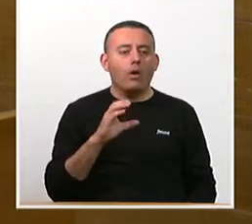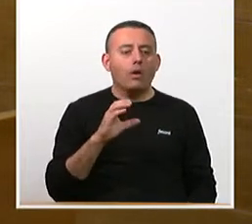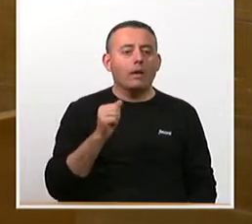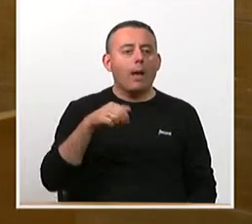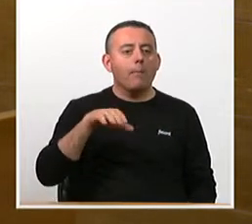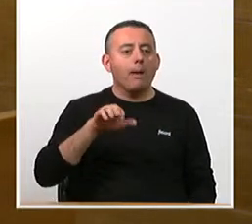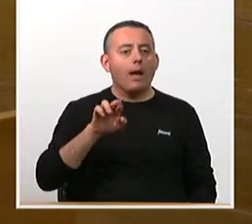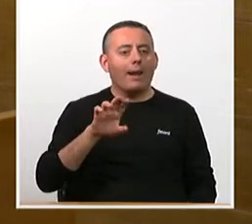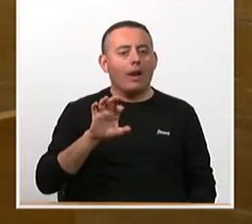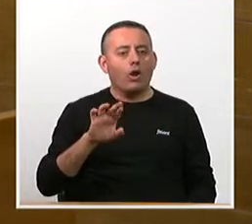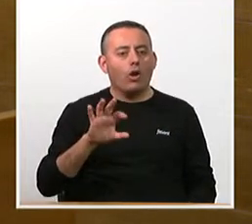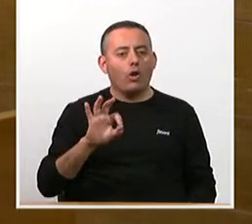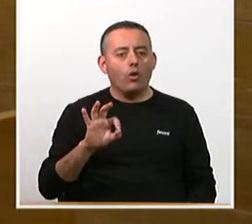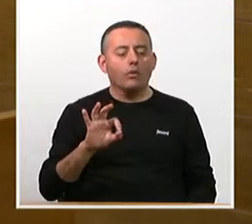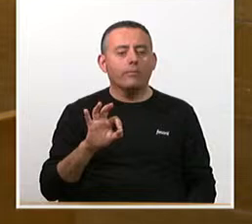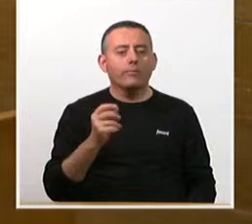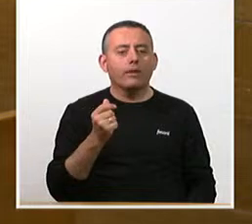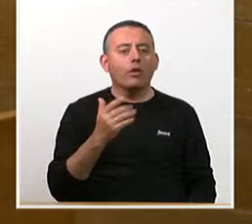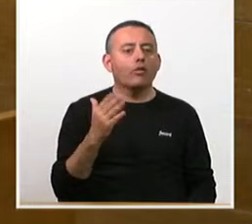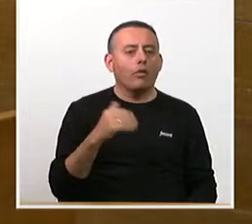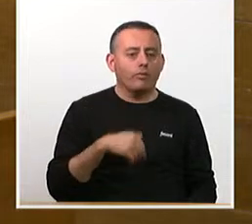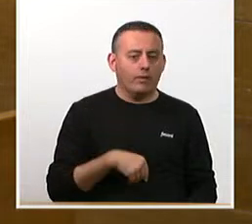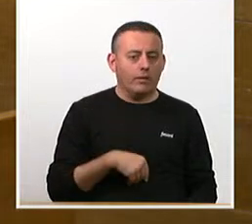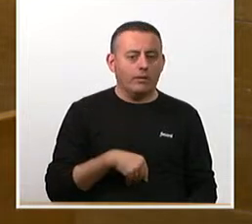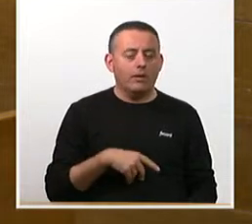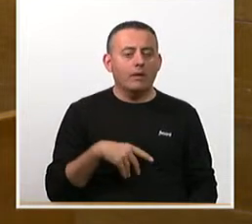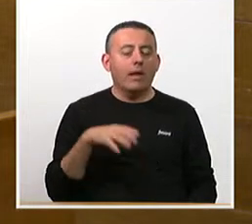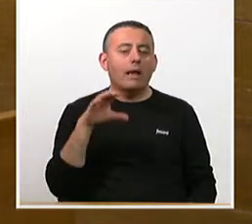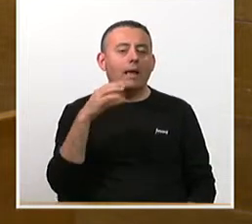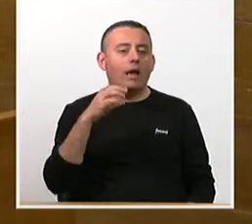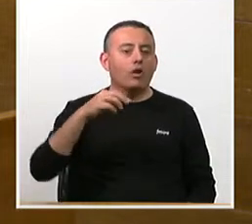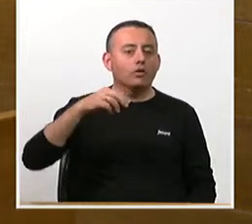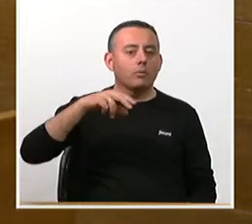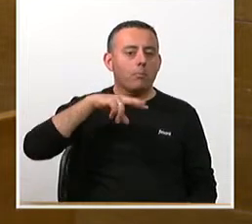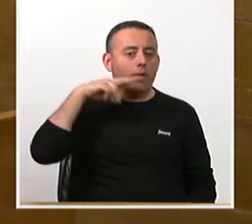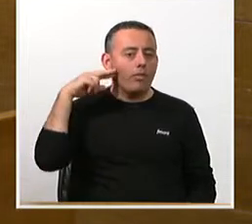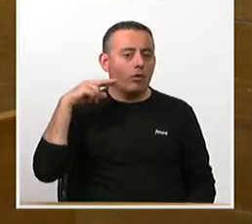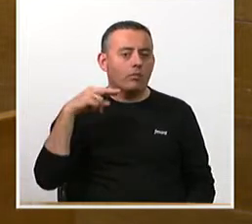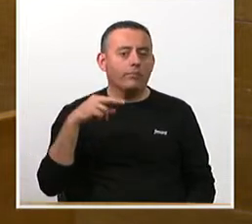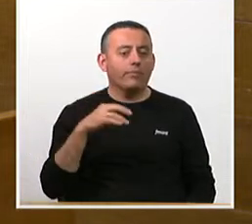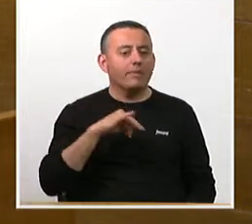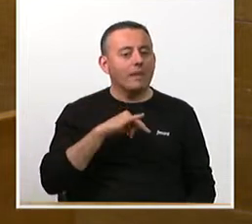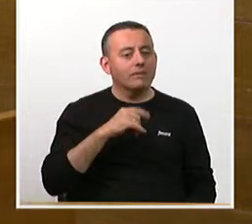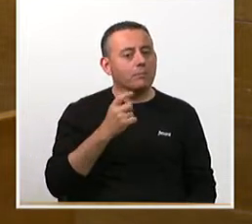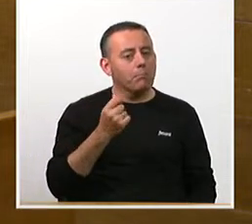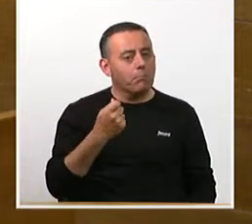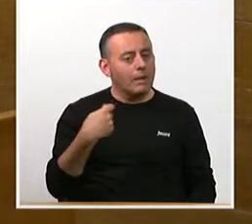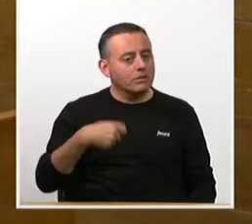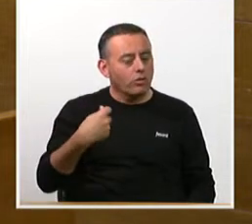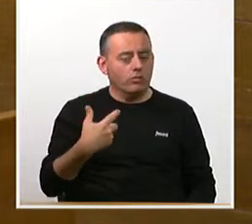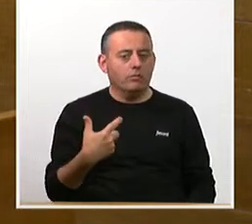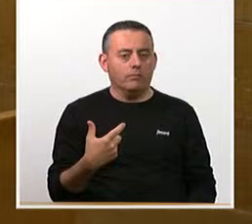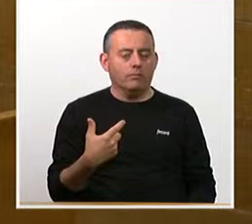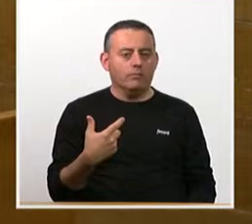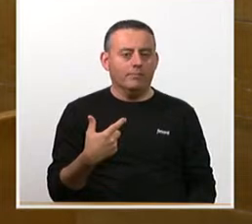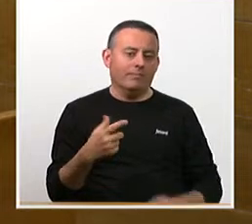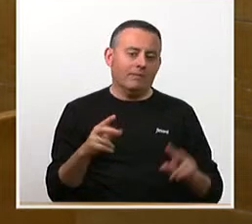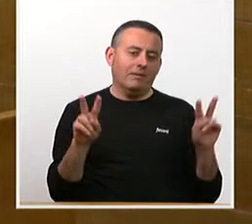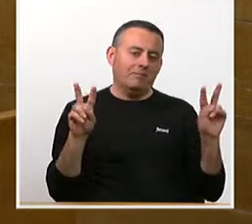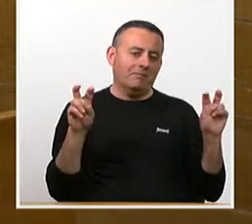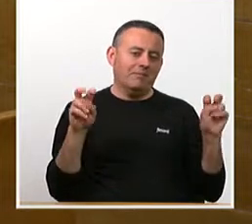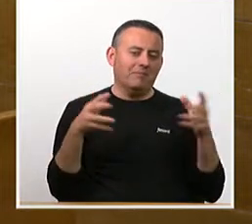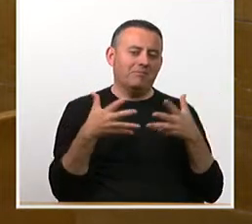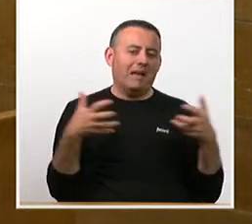mazón nos debes un pastón no es de risa no es de risa estas estas estas frases y evidentemente